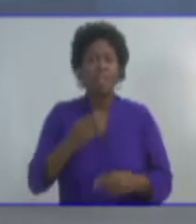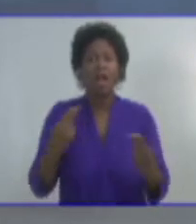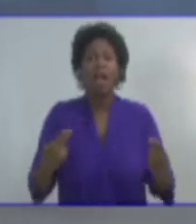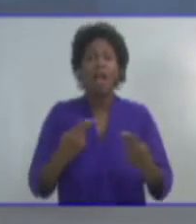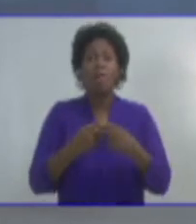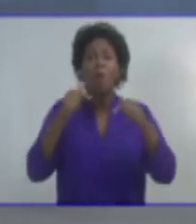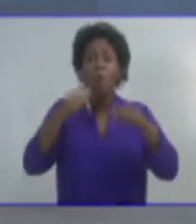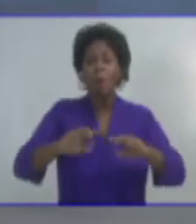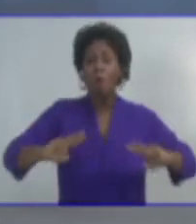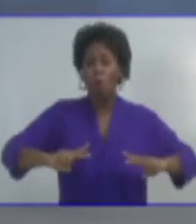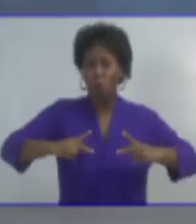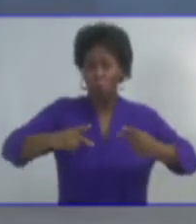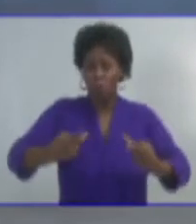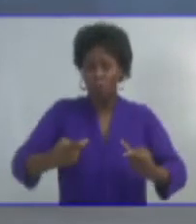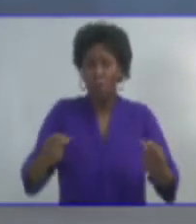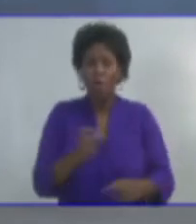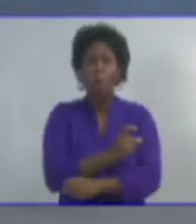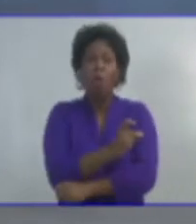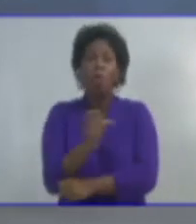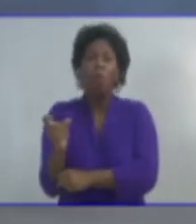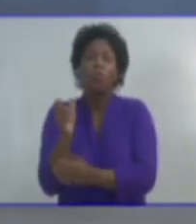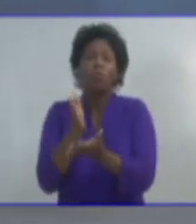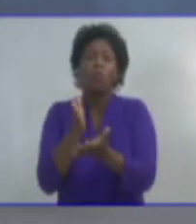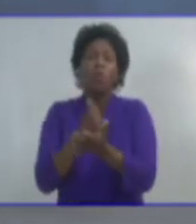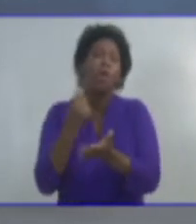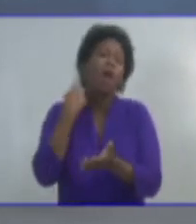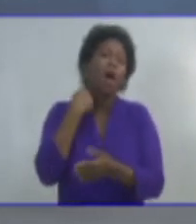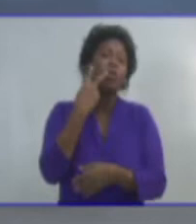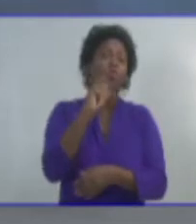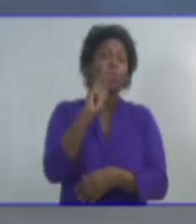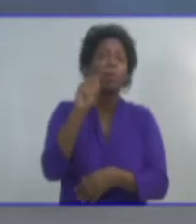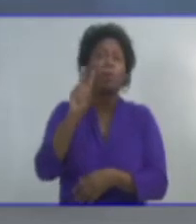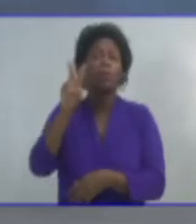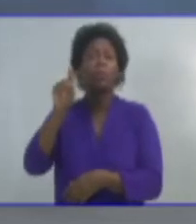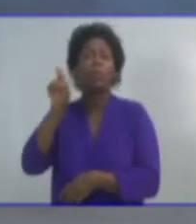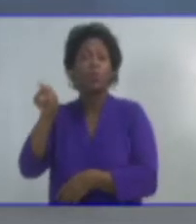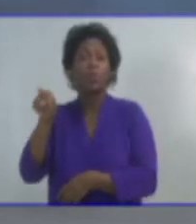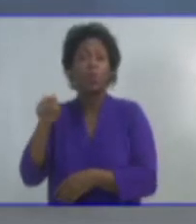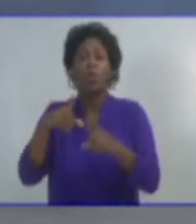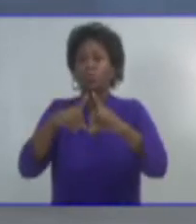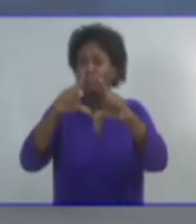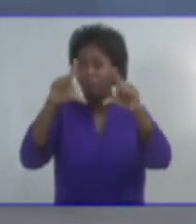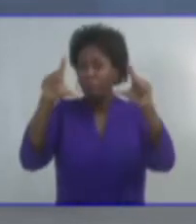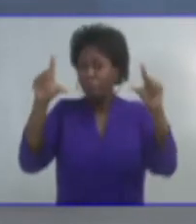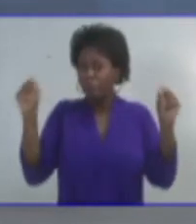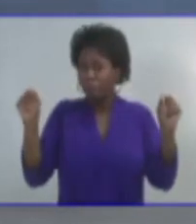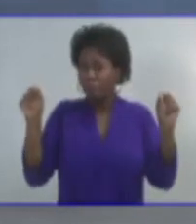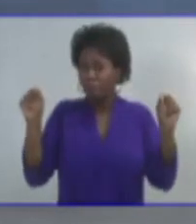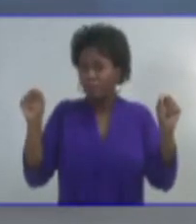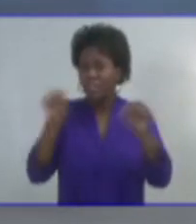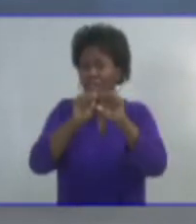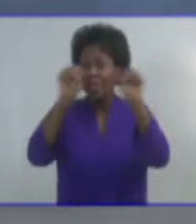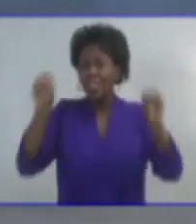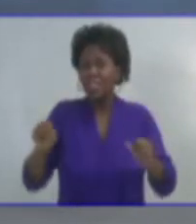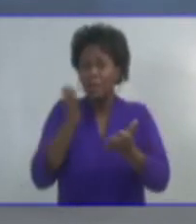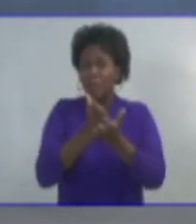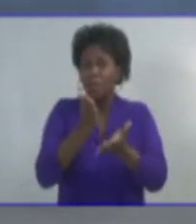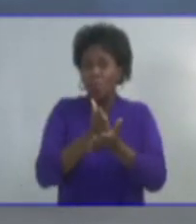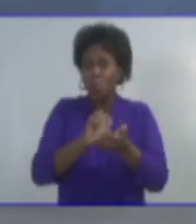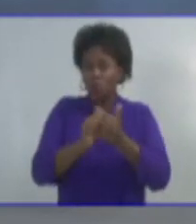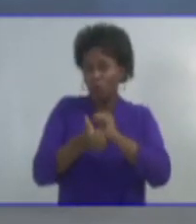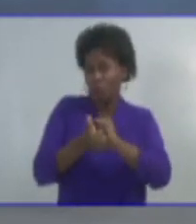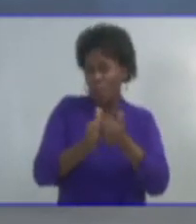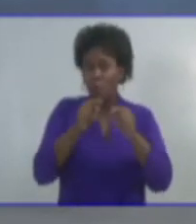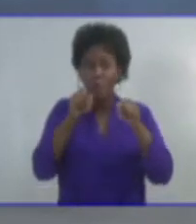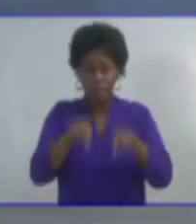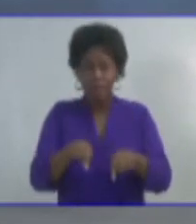se reanudó el curso escolar 2020-2021 en casi todo nuestro país, y en el sistema de la enseñanza deportiva